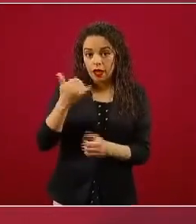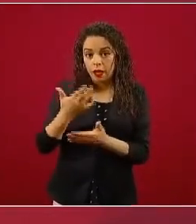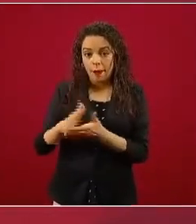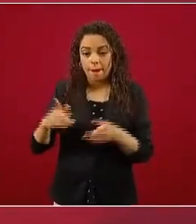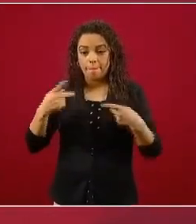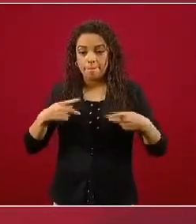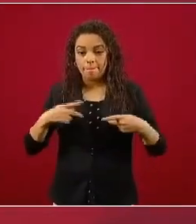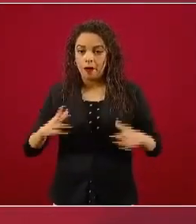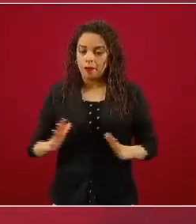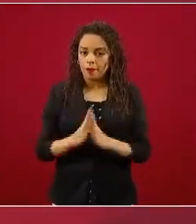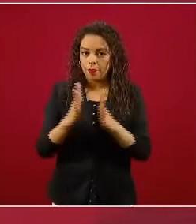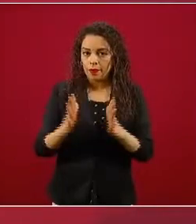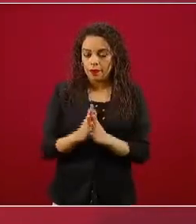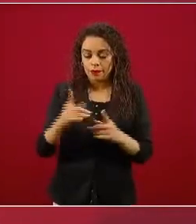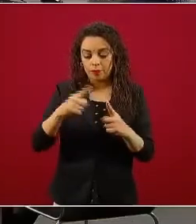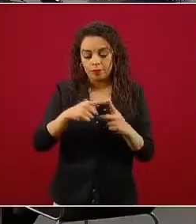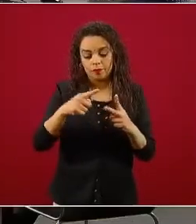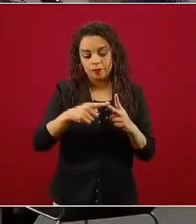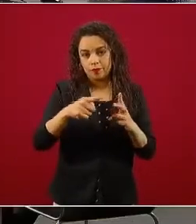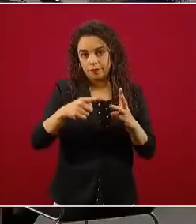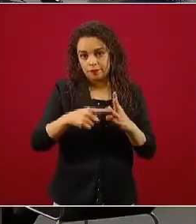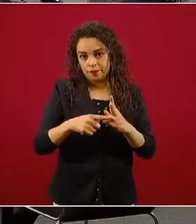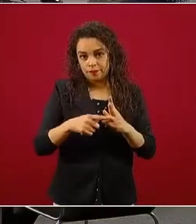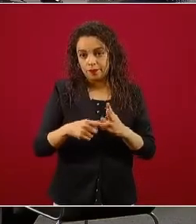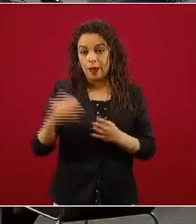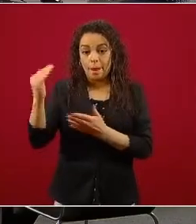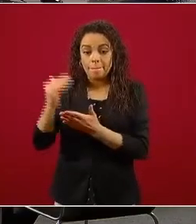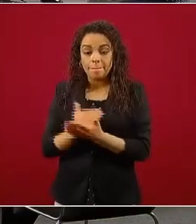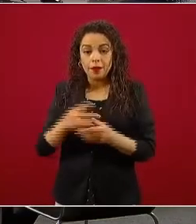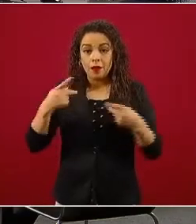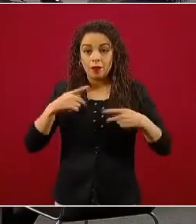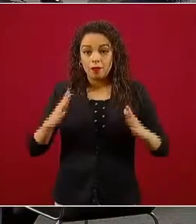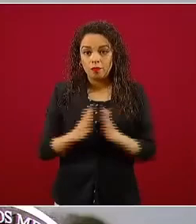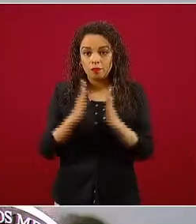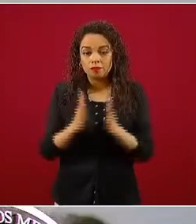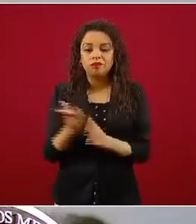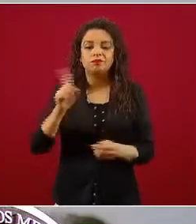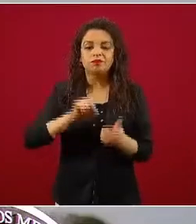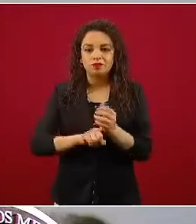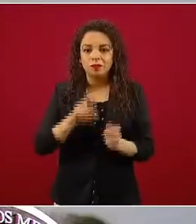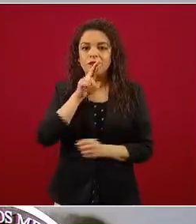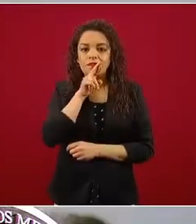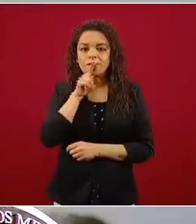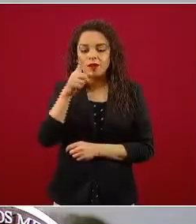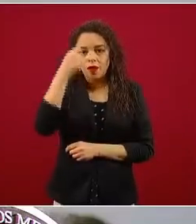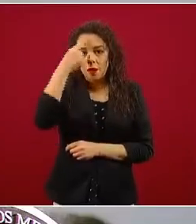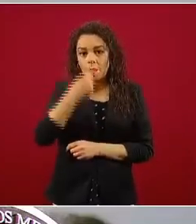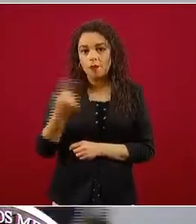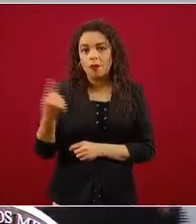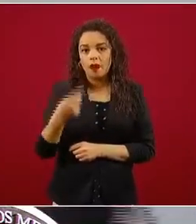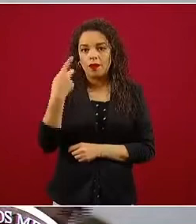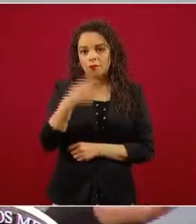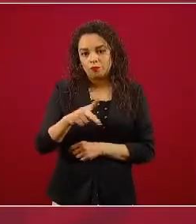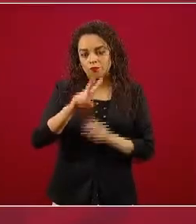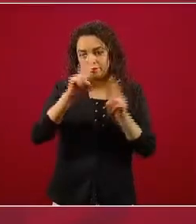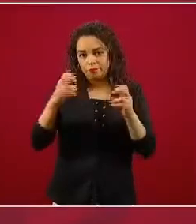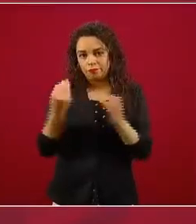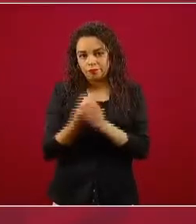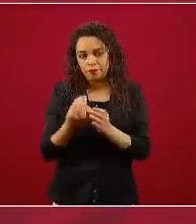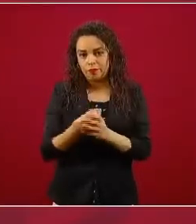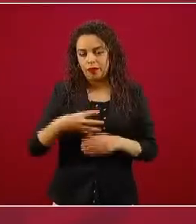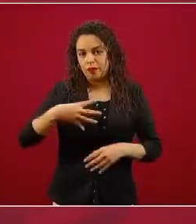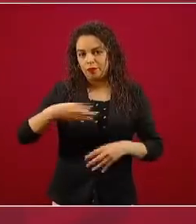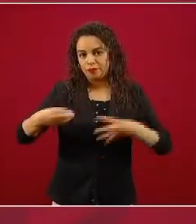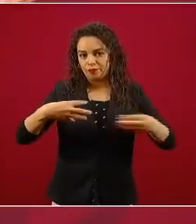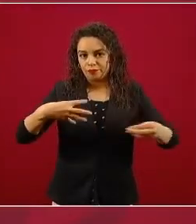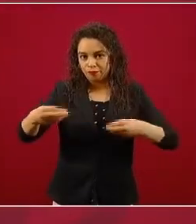participan. Entre menos personas participen, mejor en términos epidemiológicos, porque los contagios, y por eso